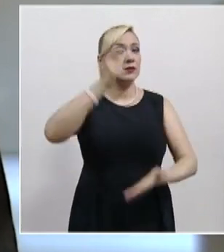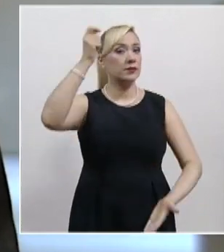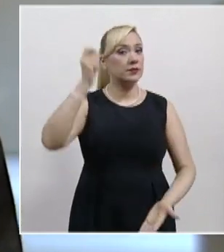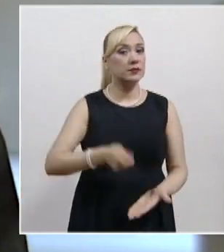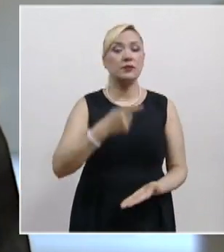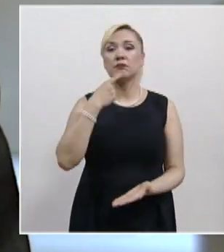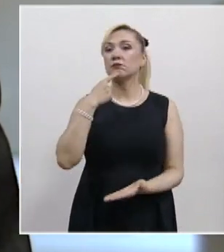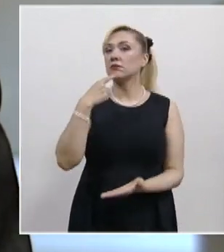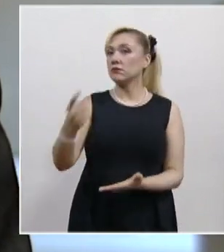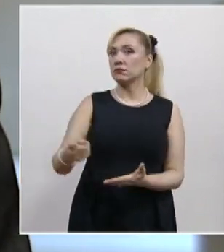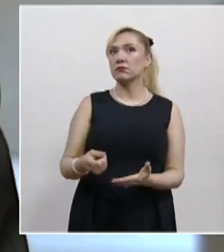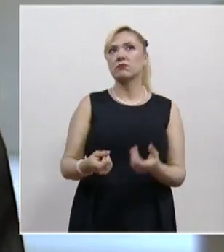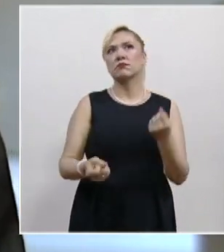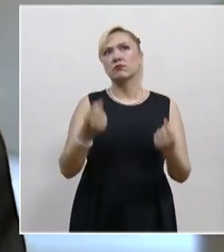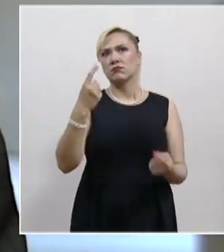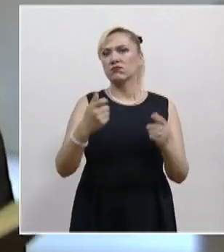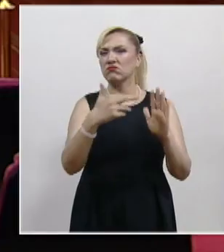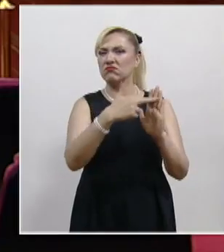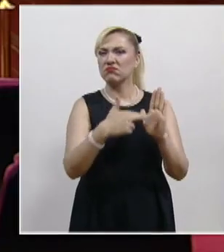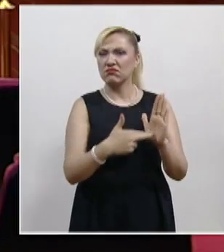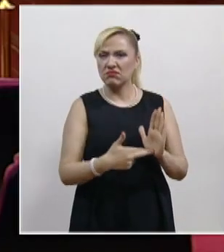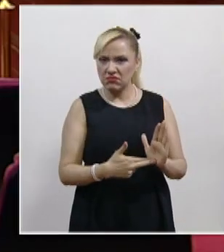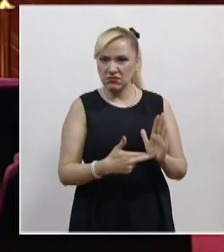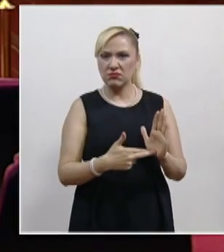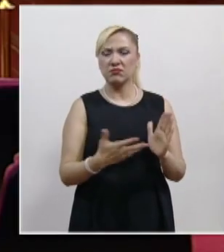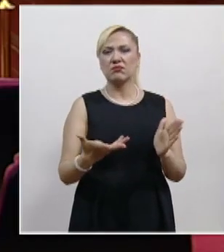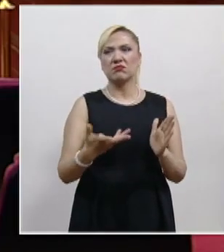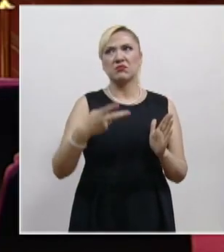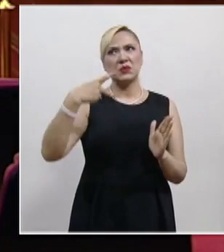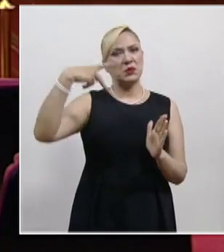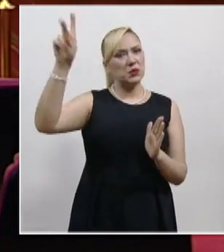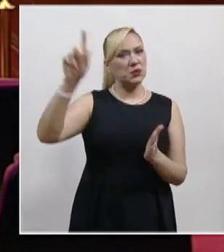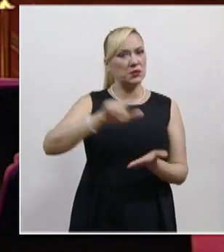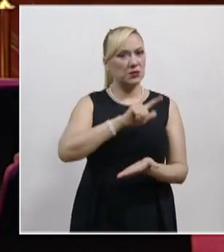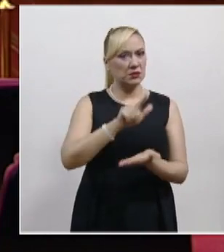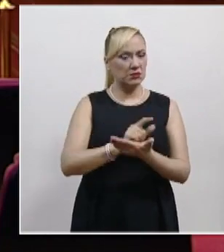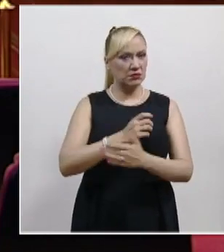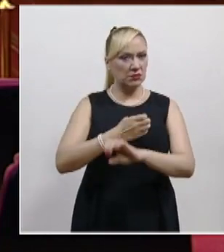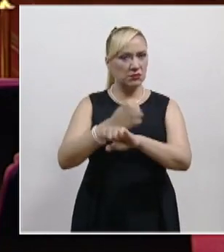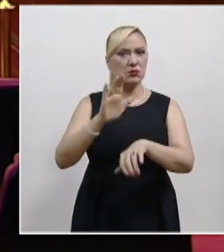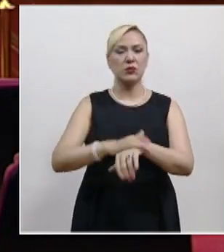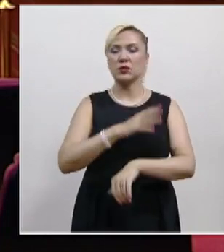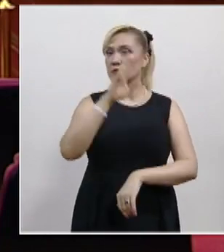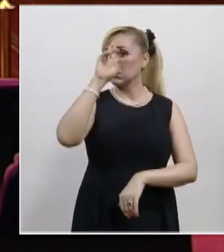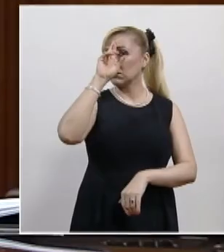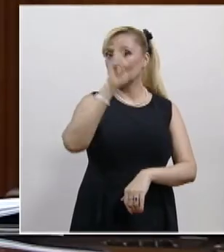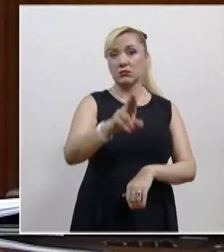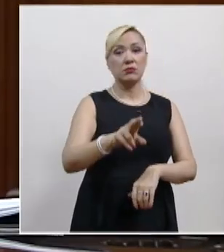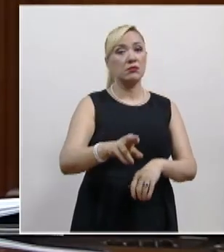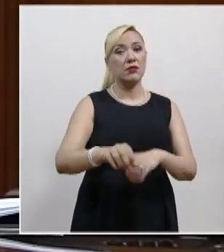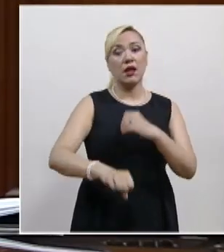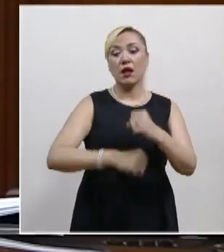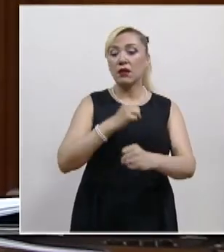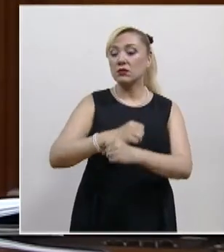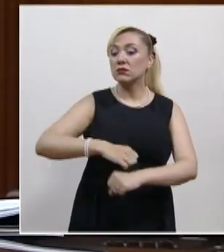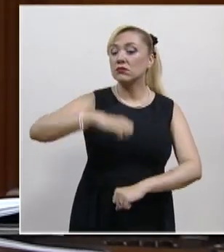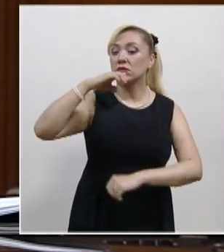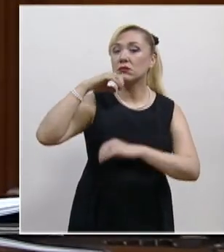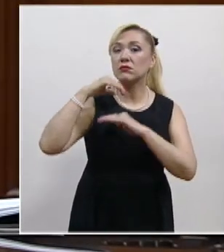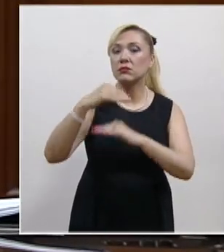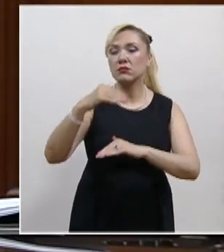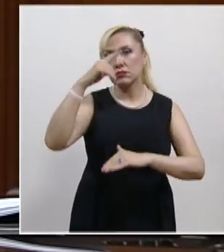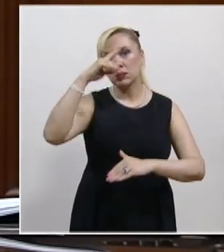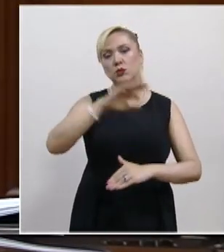declaró la invalidez de diversas disposiciones en normas locales que establecían restricciones de edad para solicitar actas